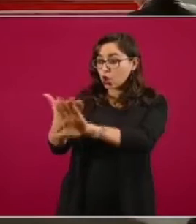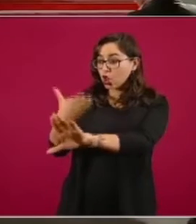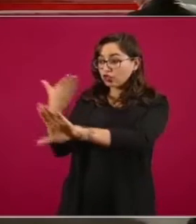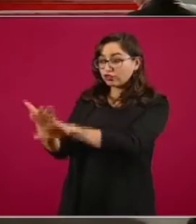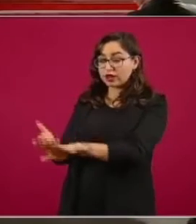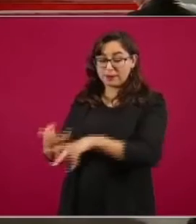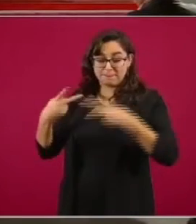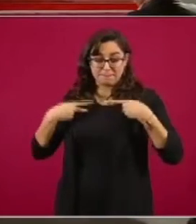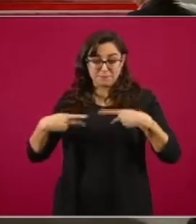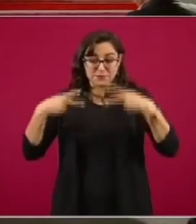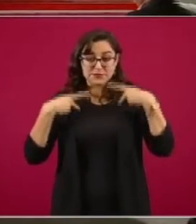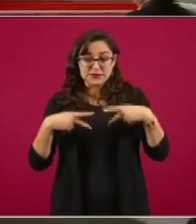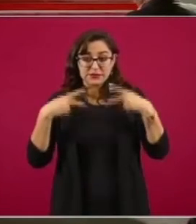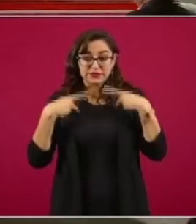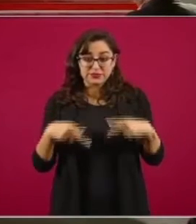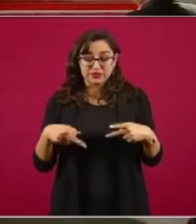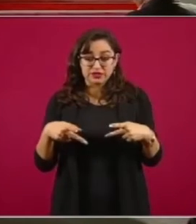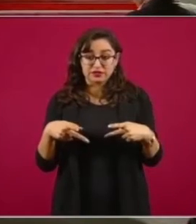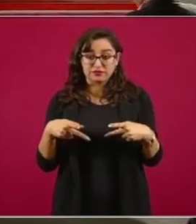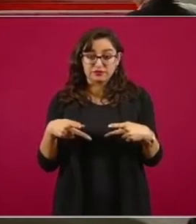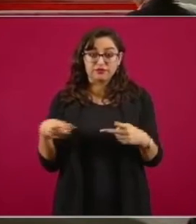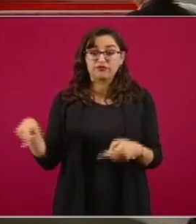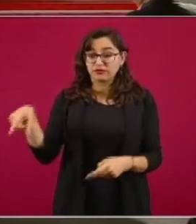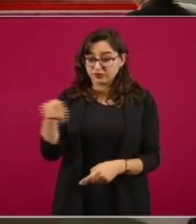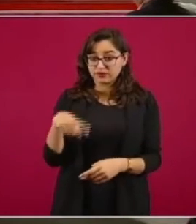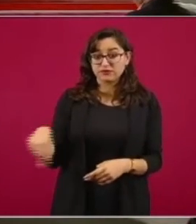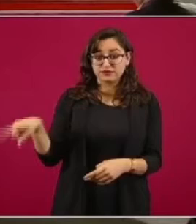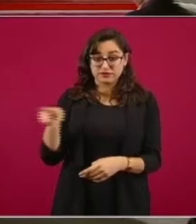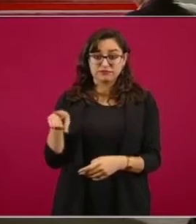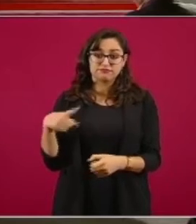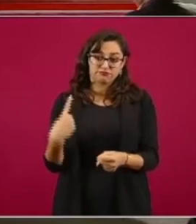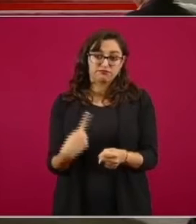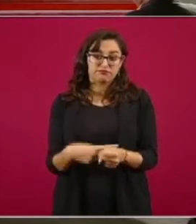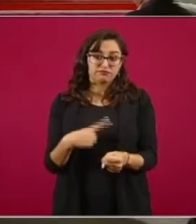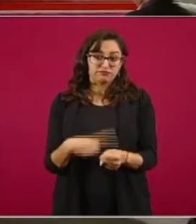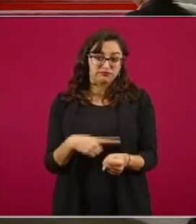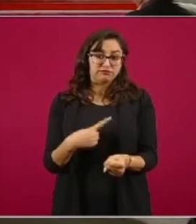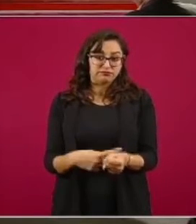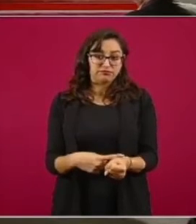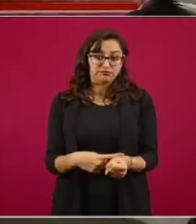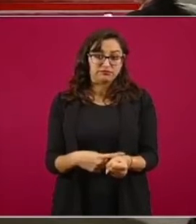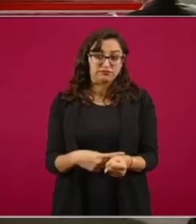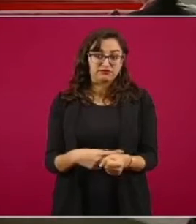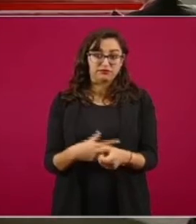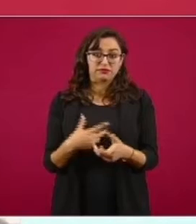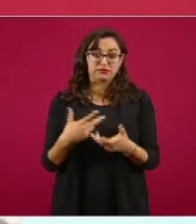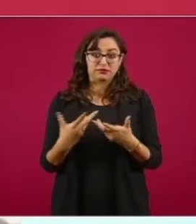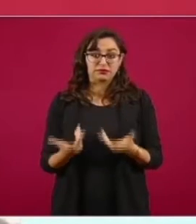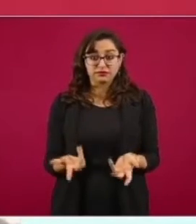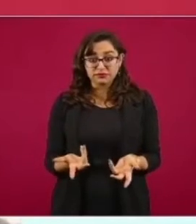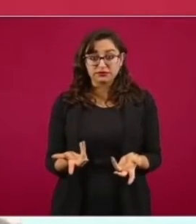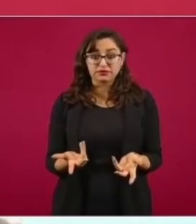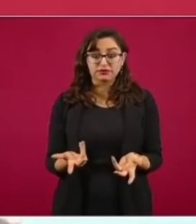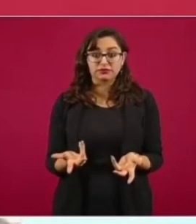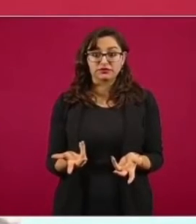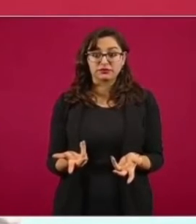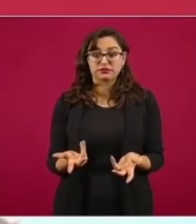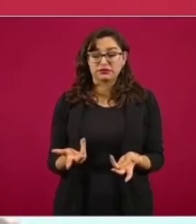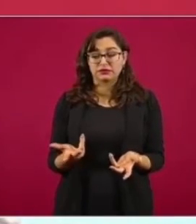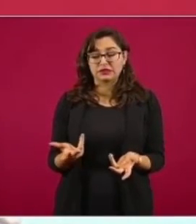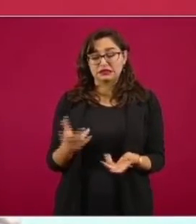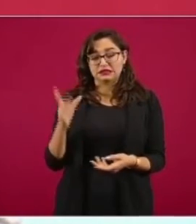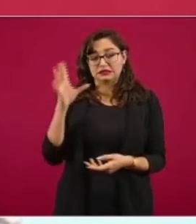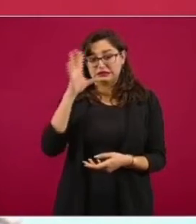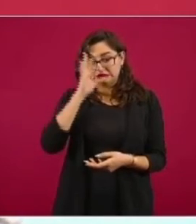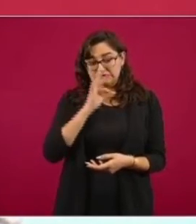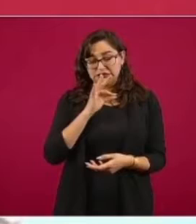la población humana que tienen las más importantes cargas de